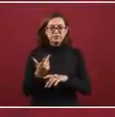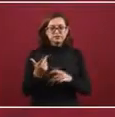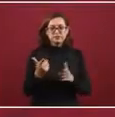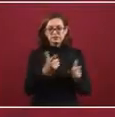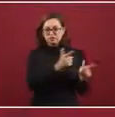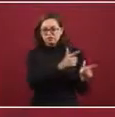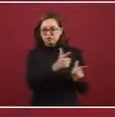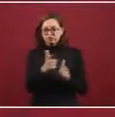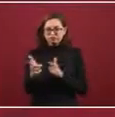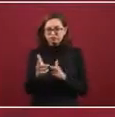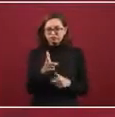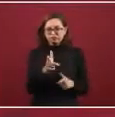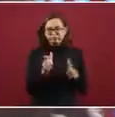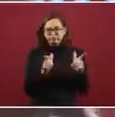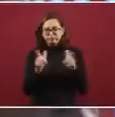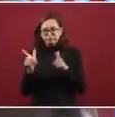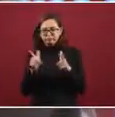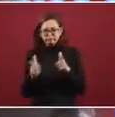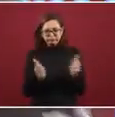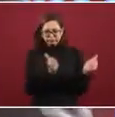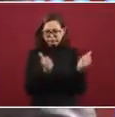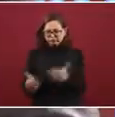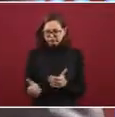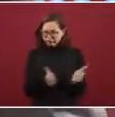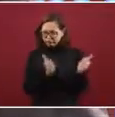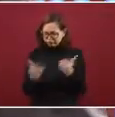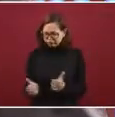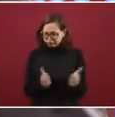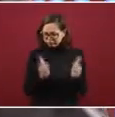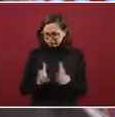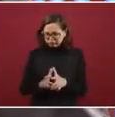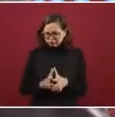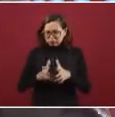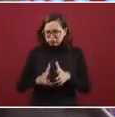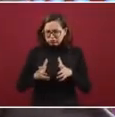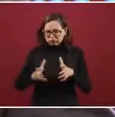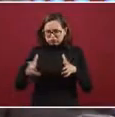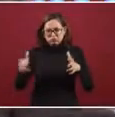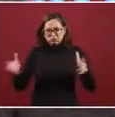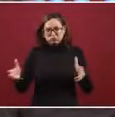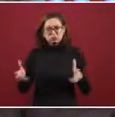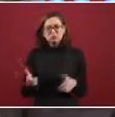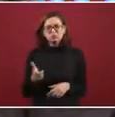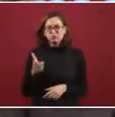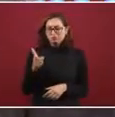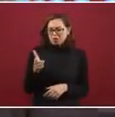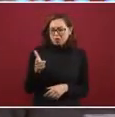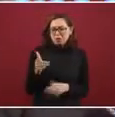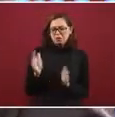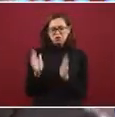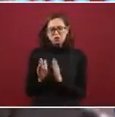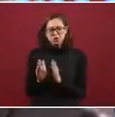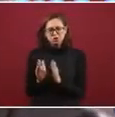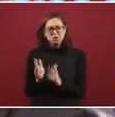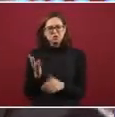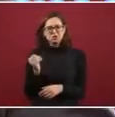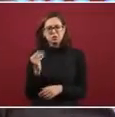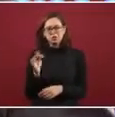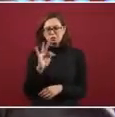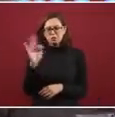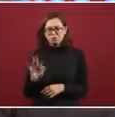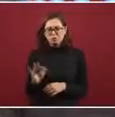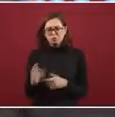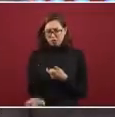México en diferentes hechos delictivos. Armas pequeñas, 9%,